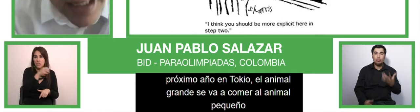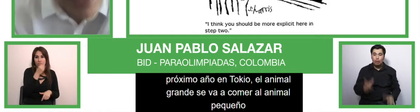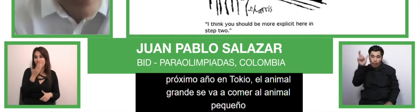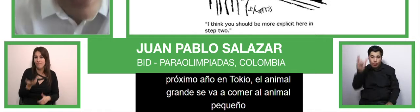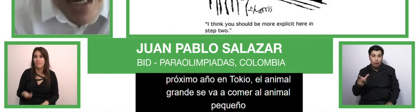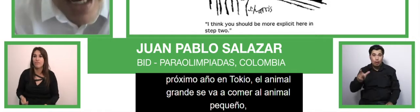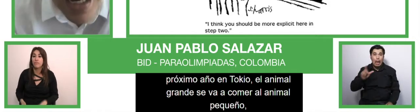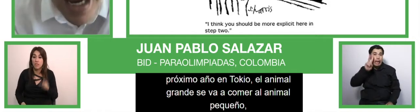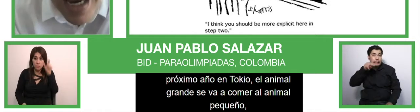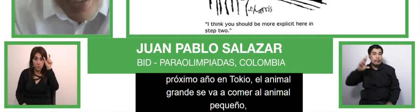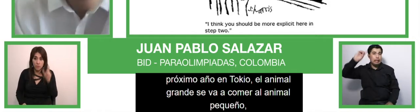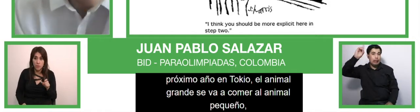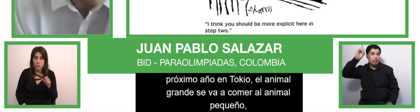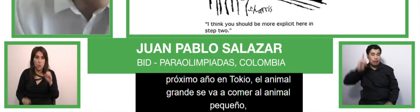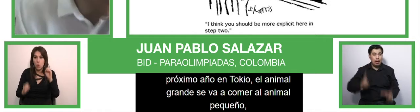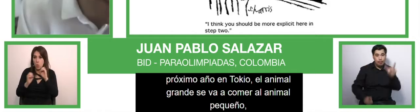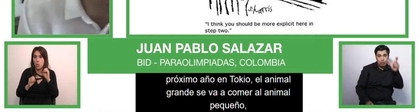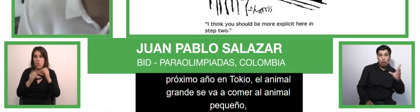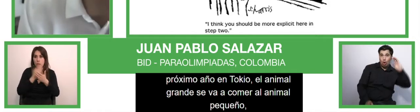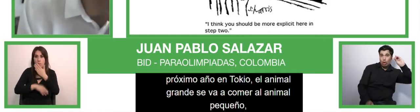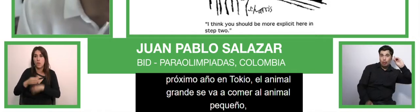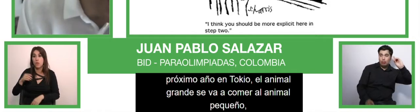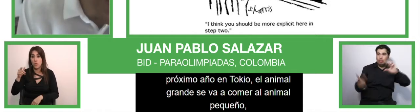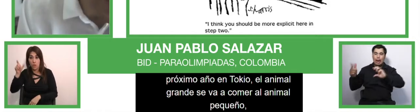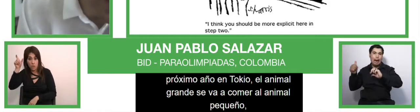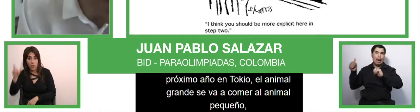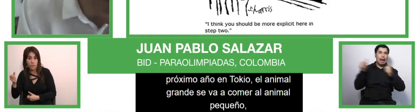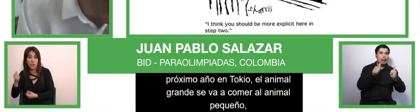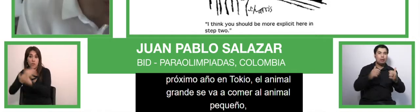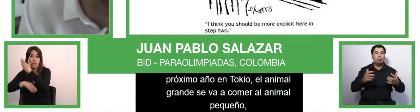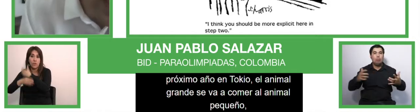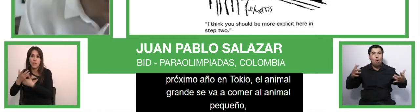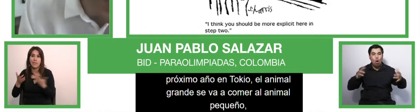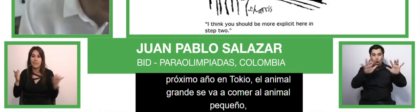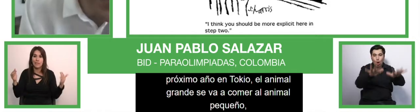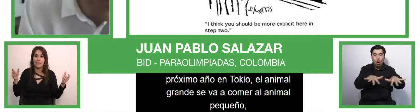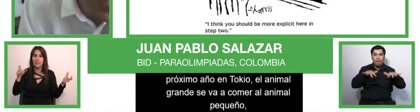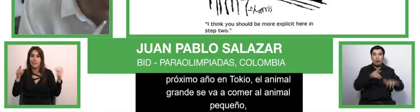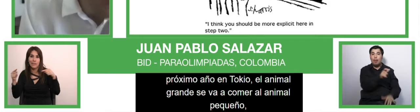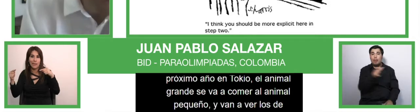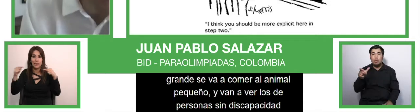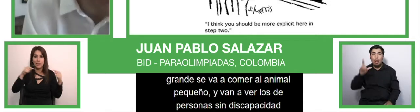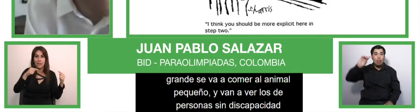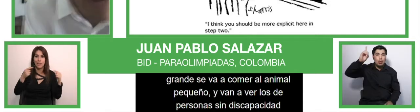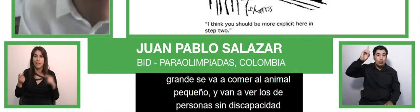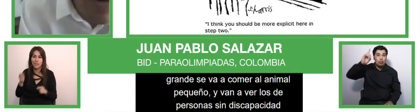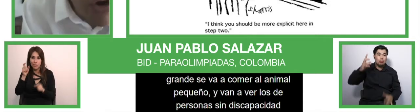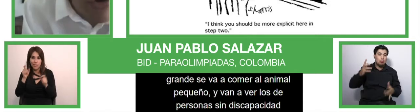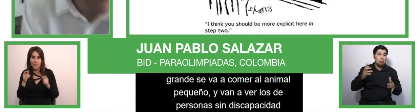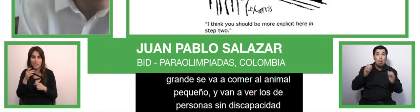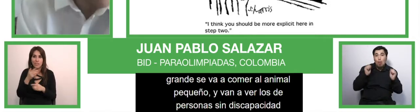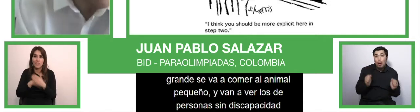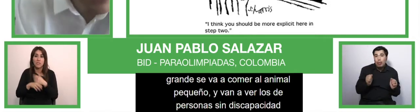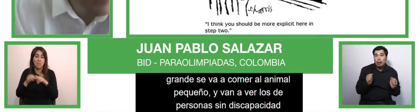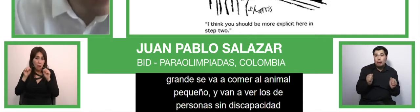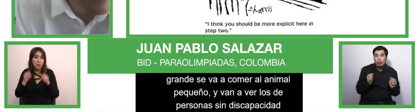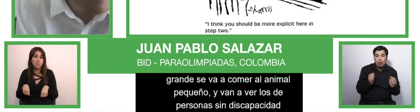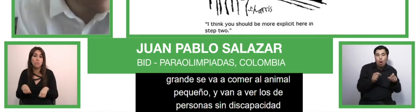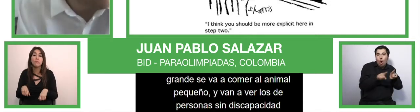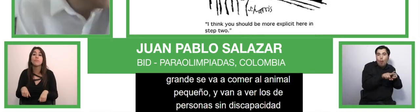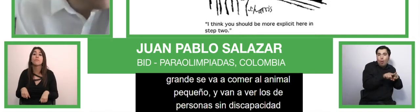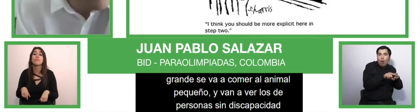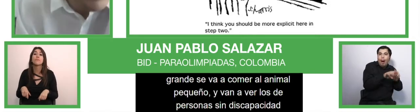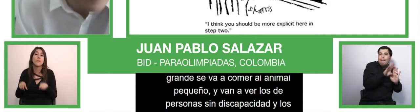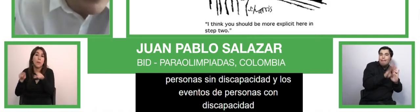discapacidad, ¿sí? Y vamos, los eventos de personas con discapacidad se convierten como en un hermano menor, ¿sí? Entonces,